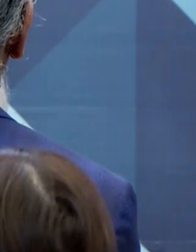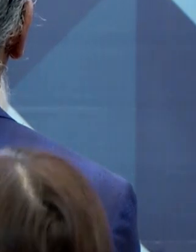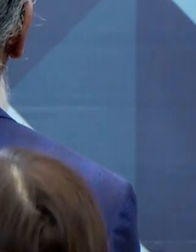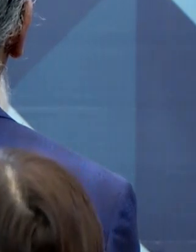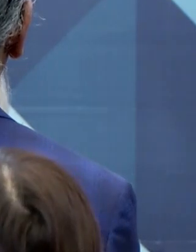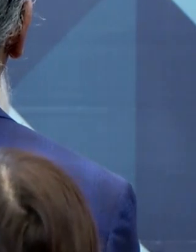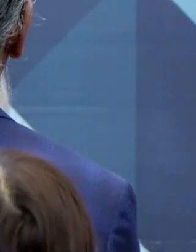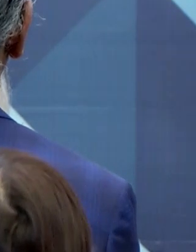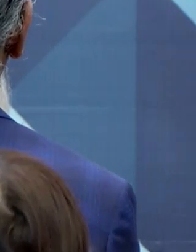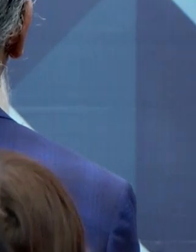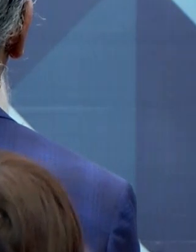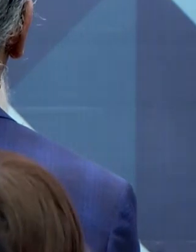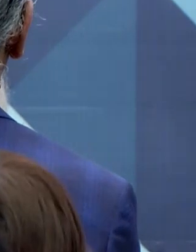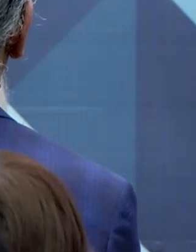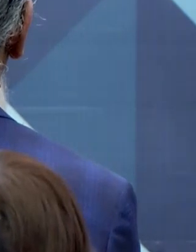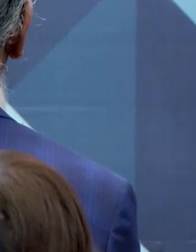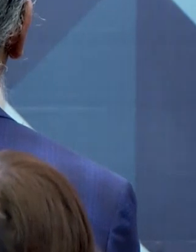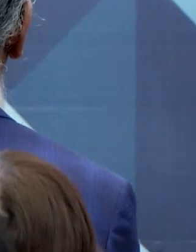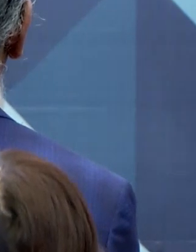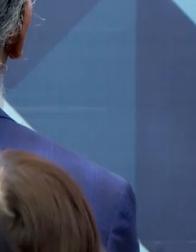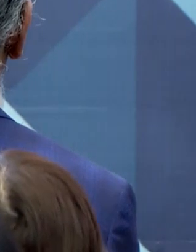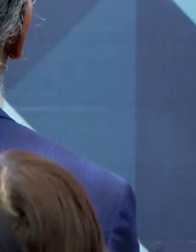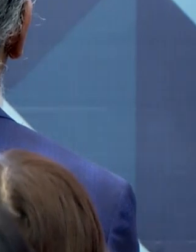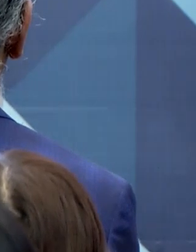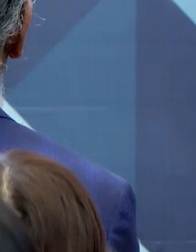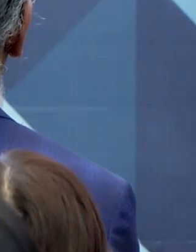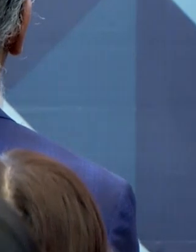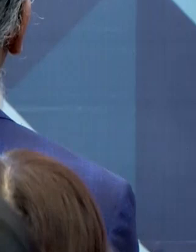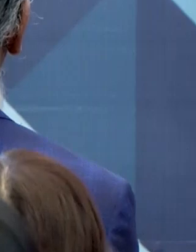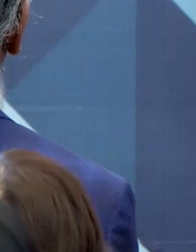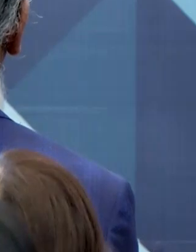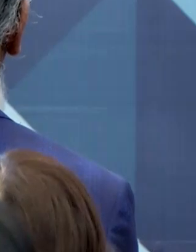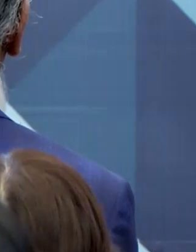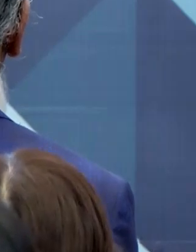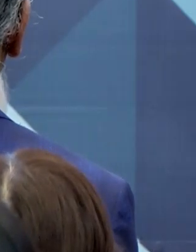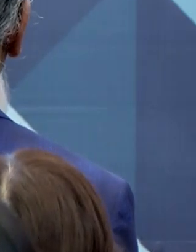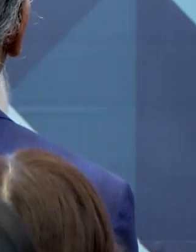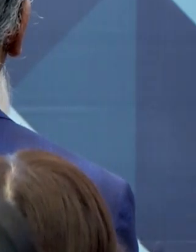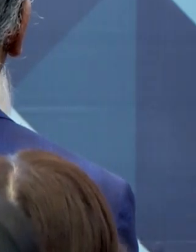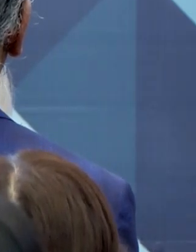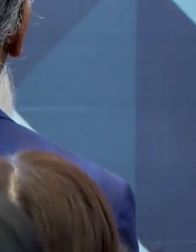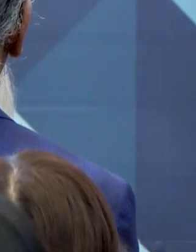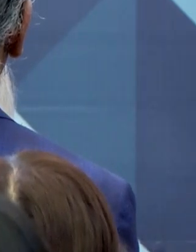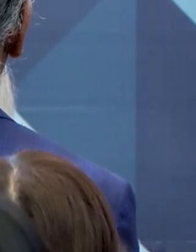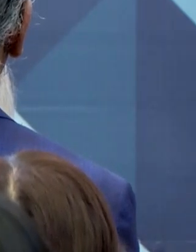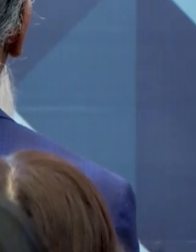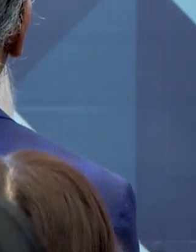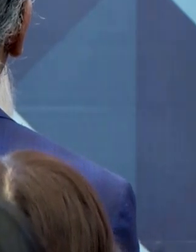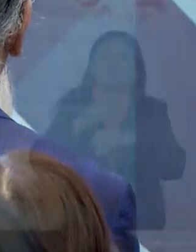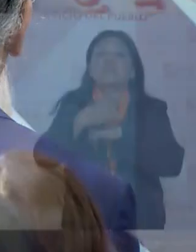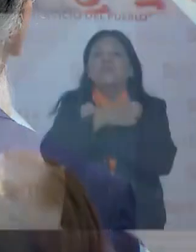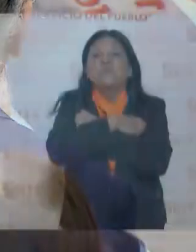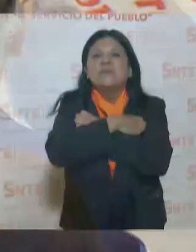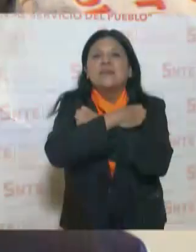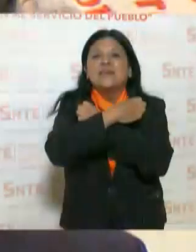por inaugurada la 12ª Conferencia Internacional de Educación